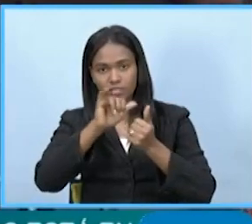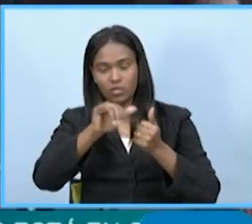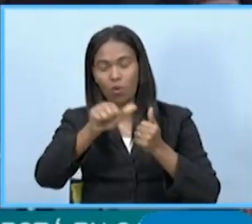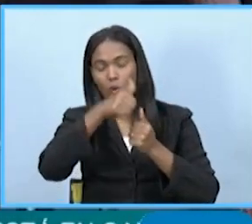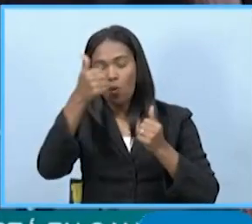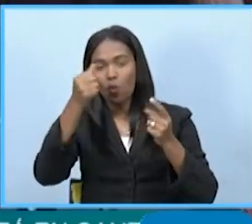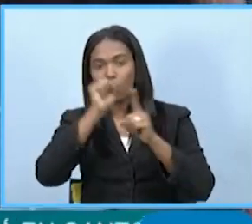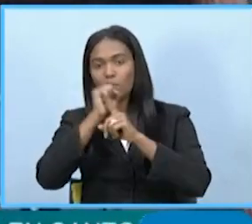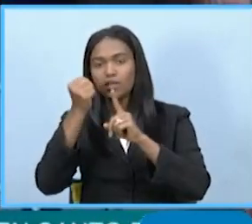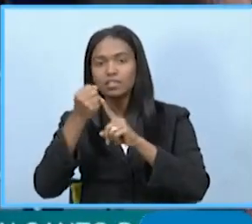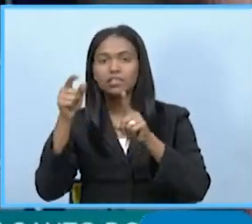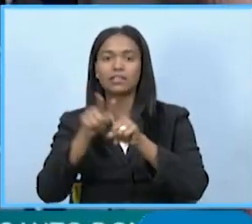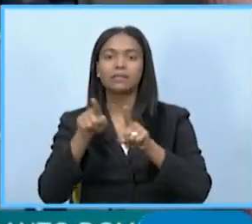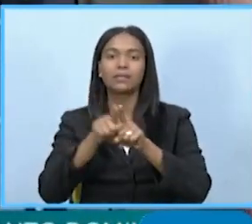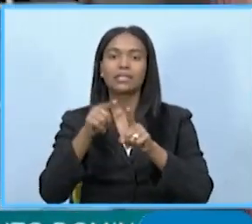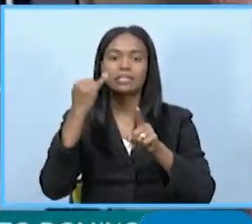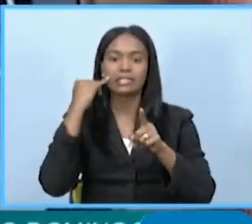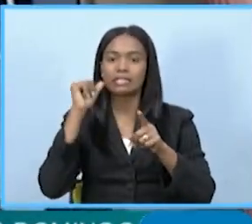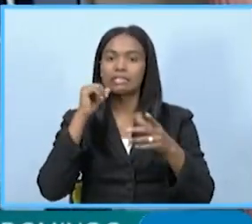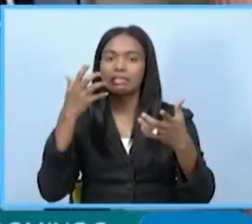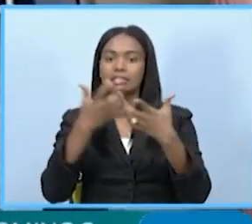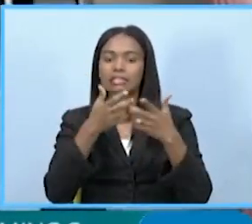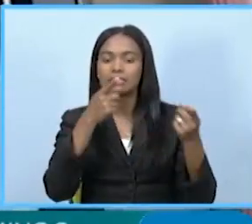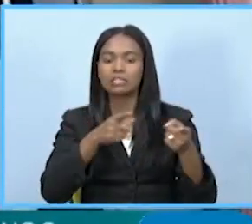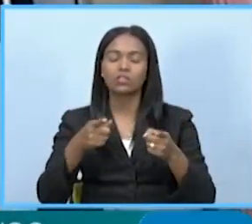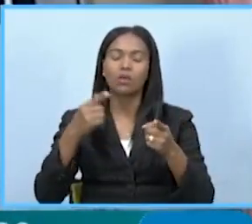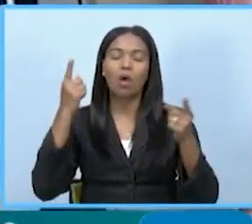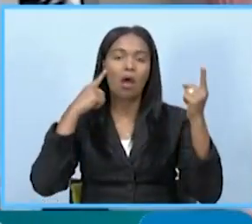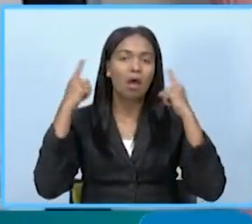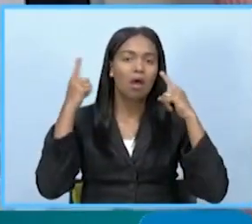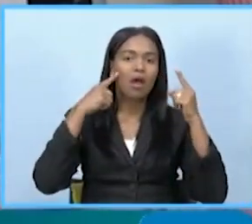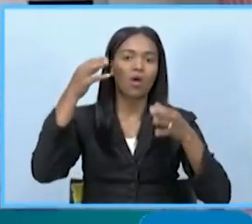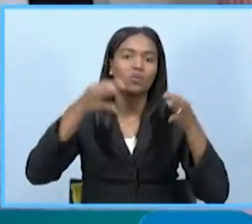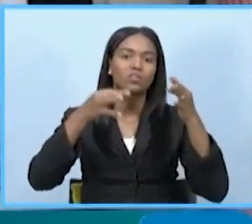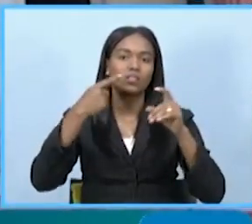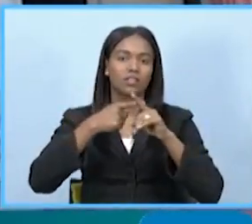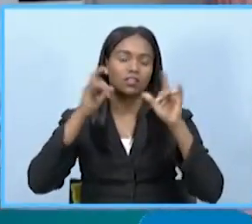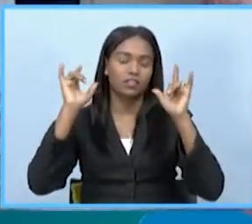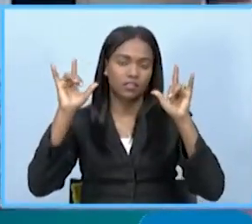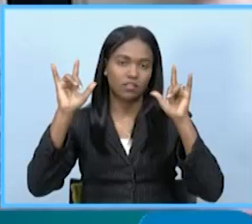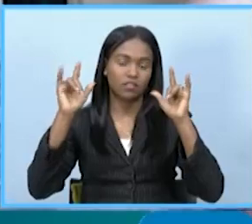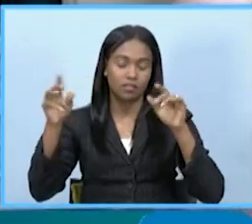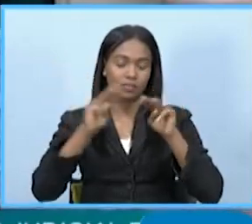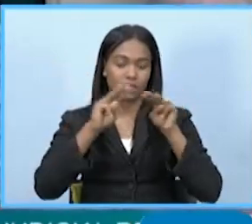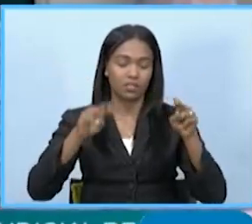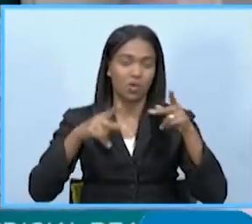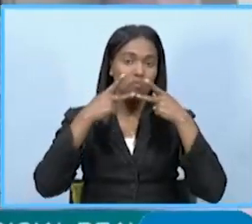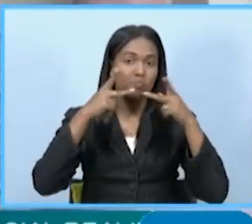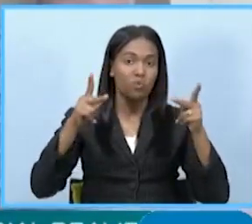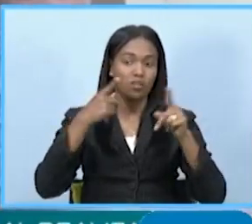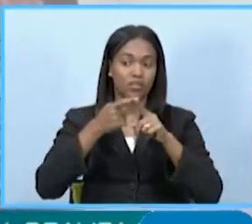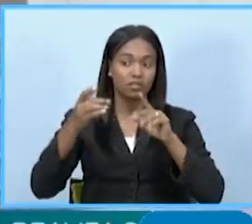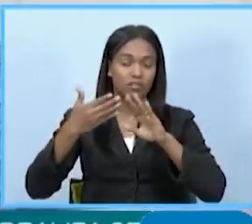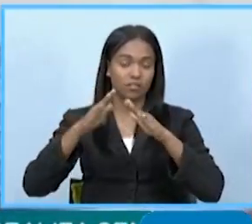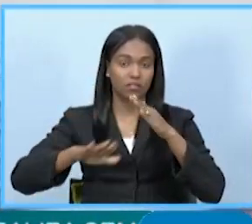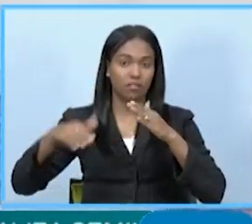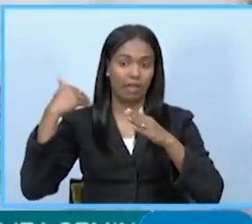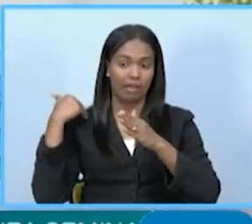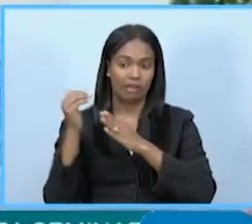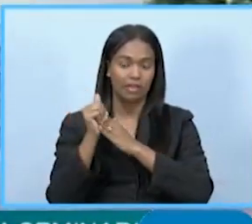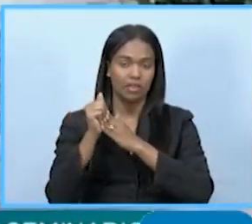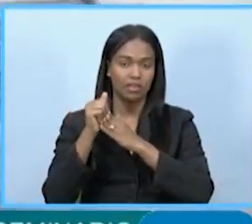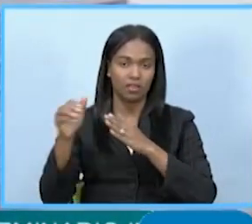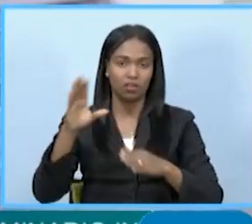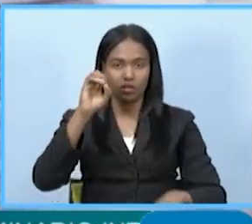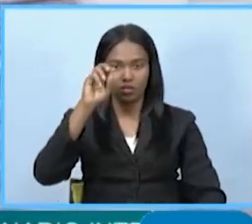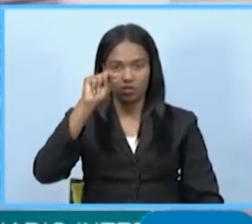otro caso, auto de no alugar sobre casos muy sonados en la justicia de Santiago. El Ministerio Público de esta ciudad, que dirige el